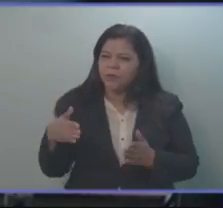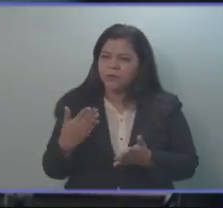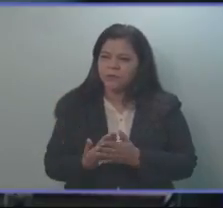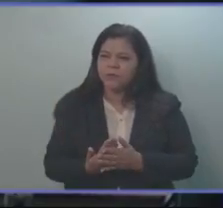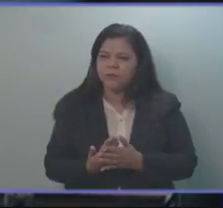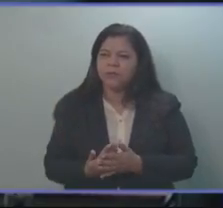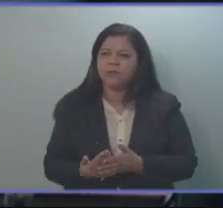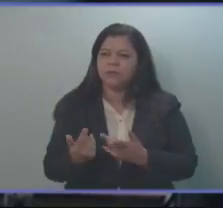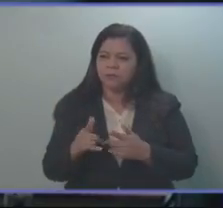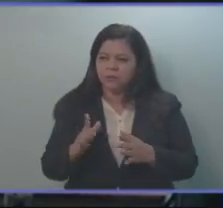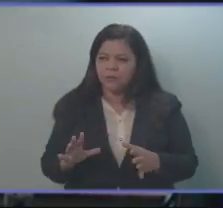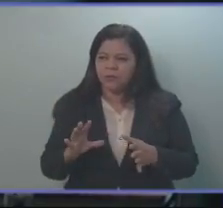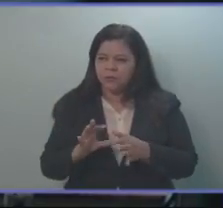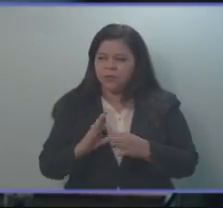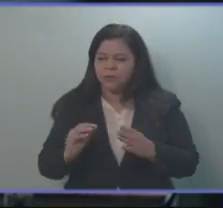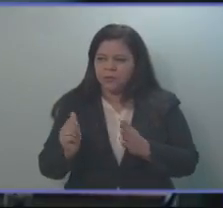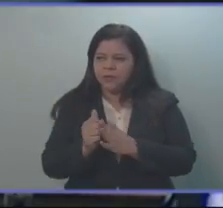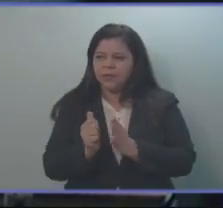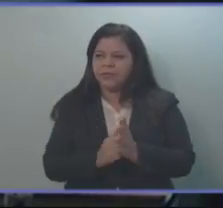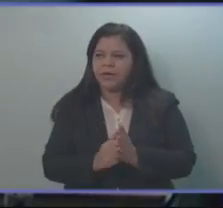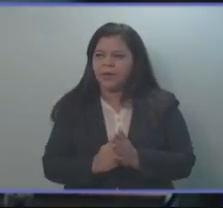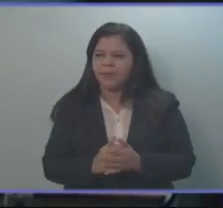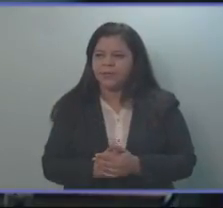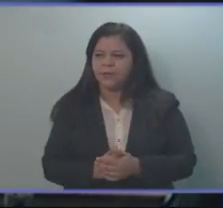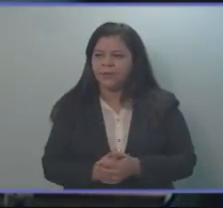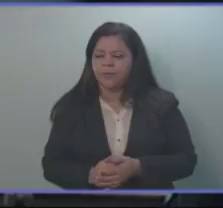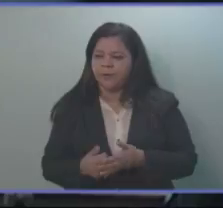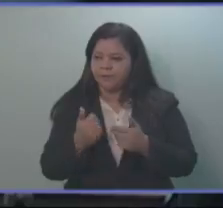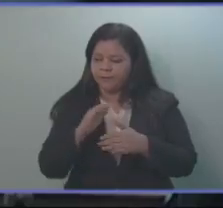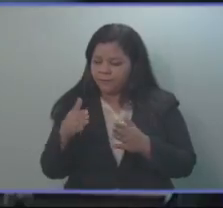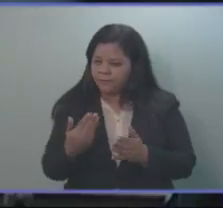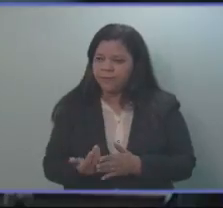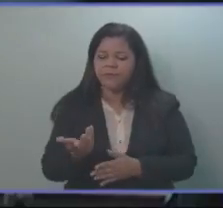específicamente en los artículos 6 y 8 con el fin de